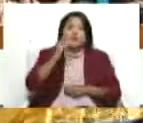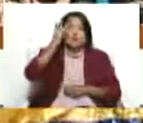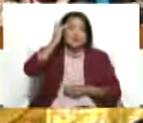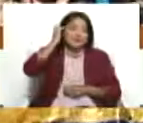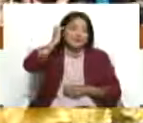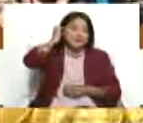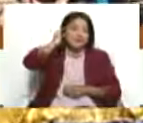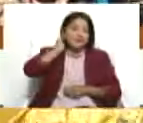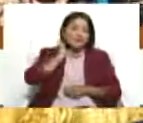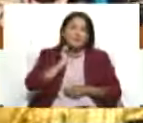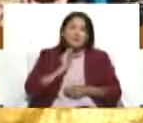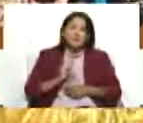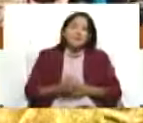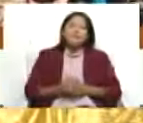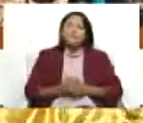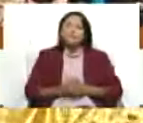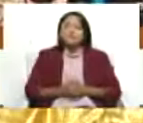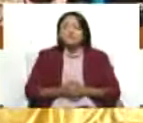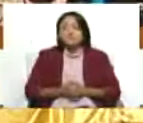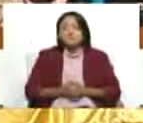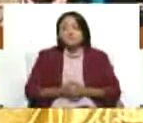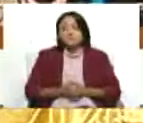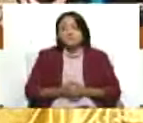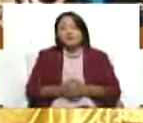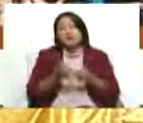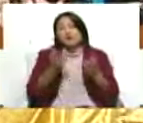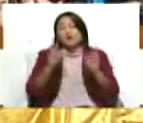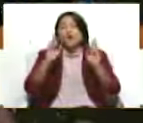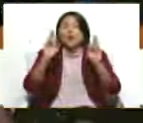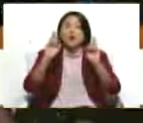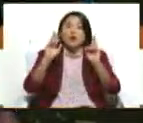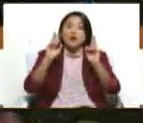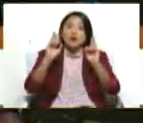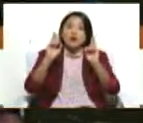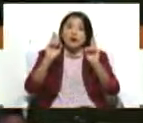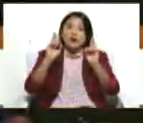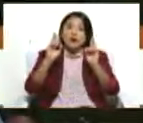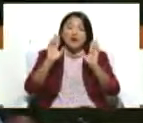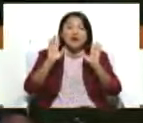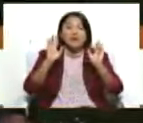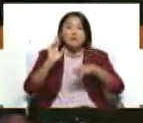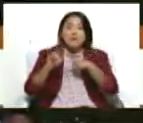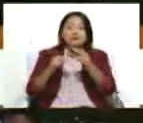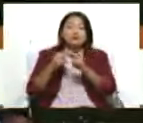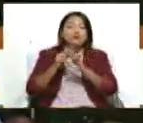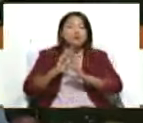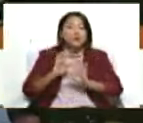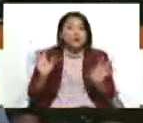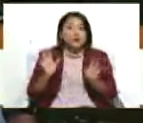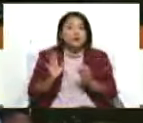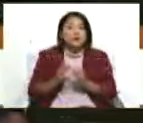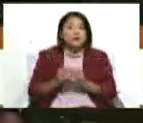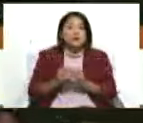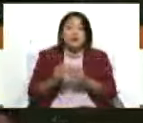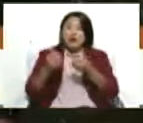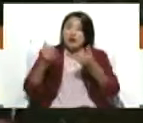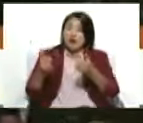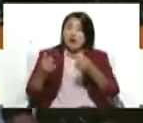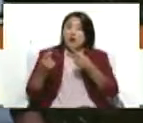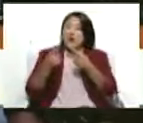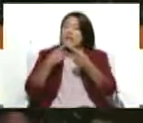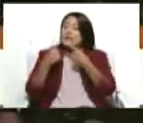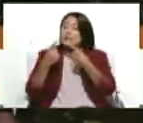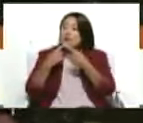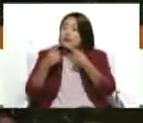Pelearla en batallas. Hoy ojalá no nos toque eso más nunca, sino que sea la batalla de la diplomacia,